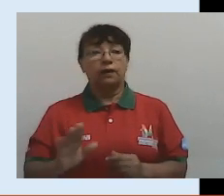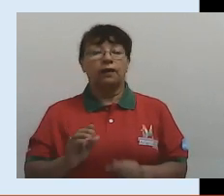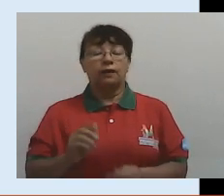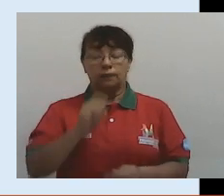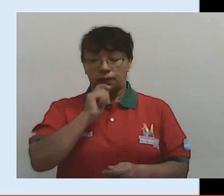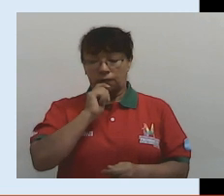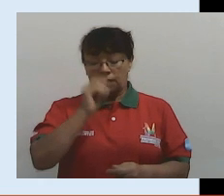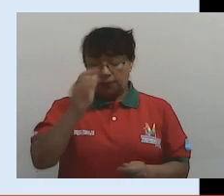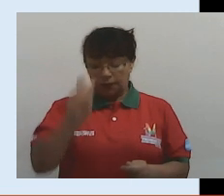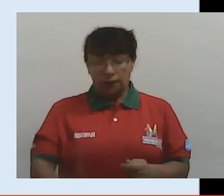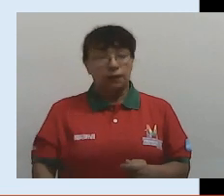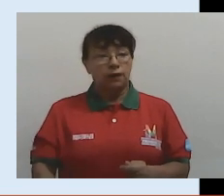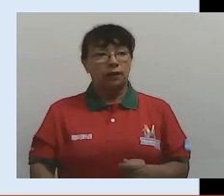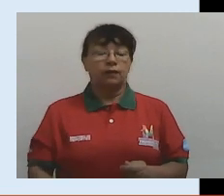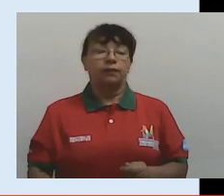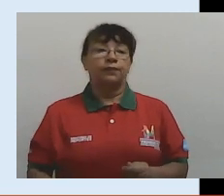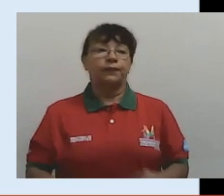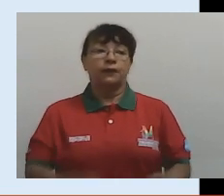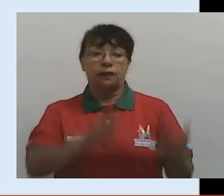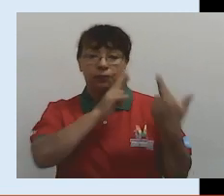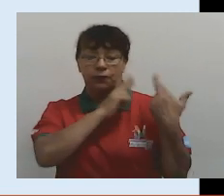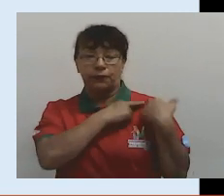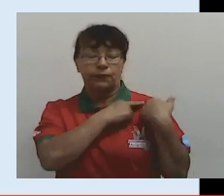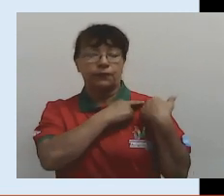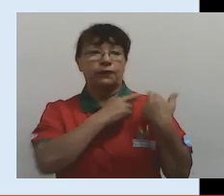imparcialidad, rectitud, decoro.